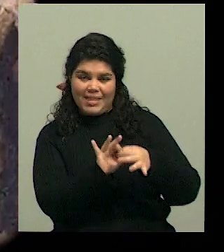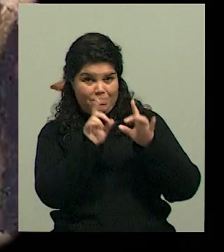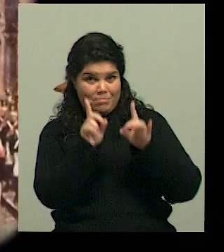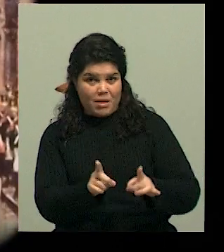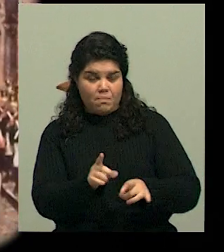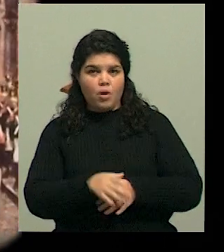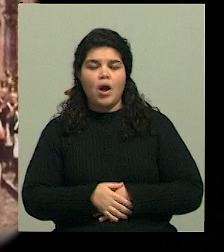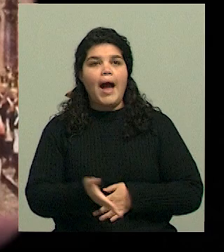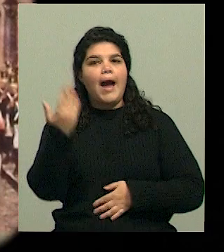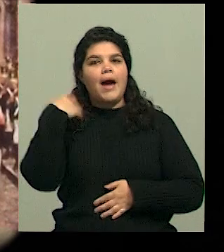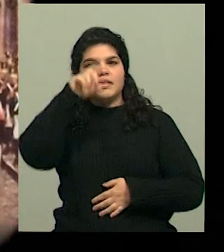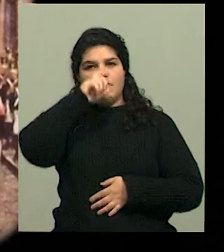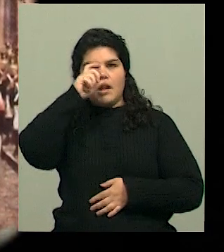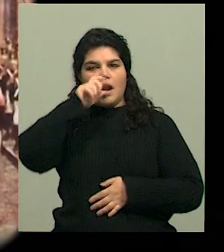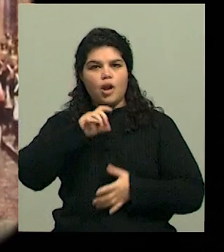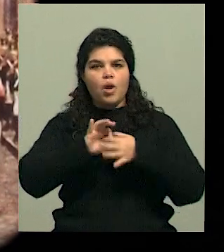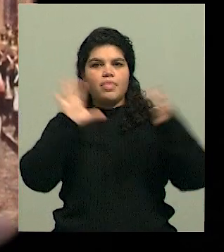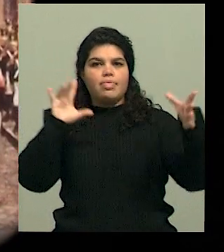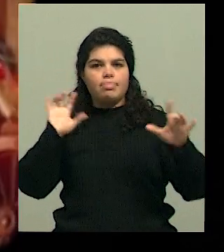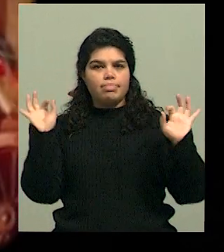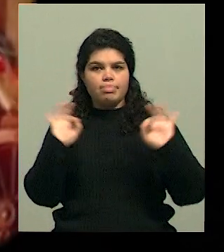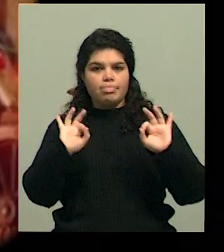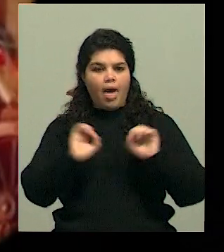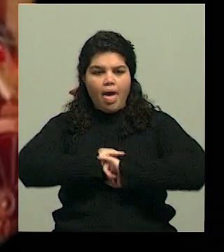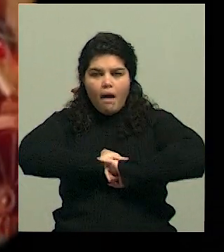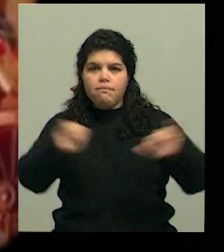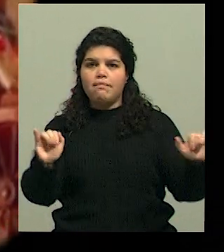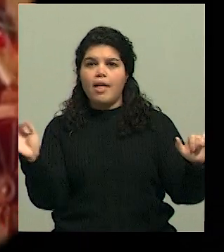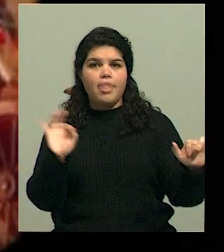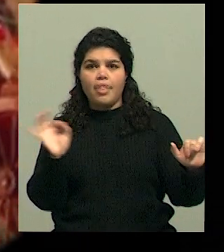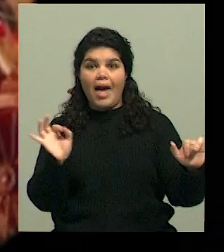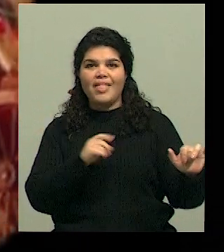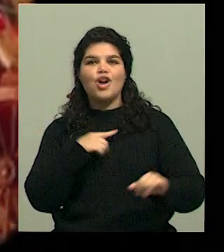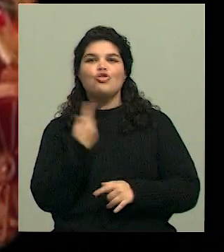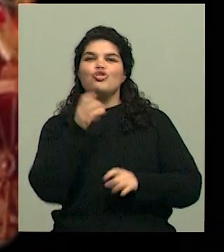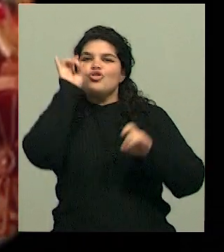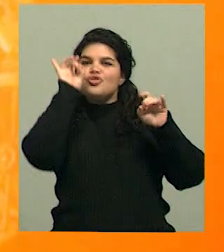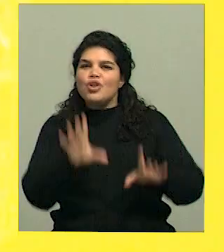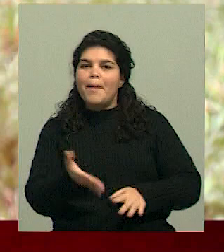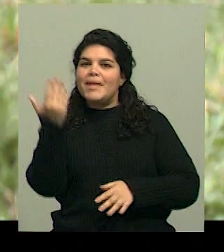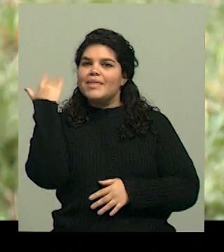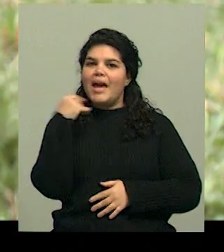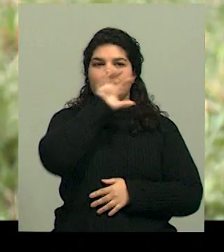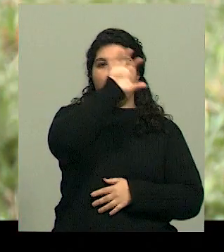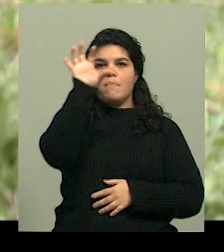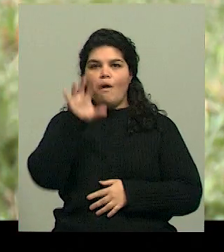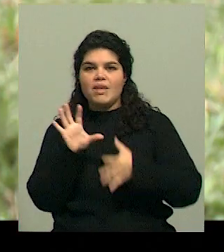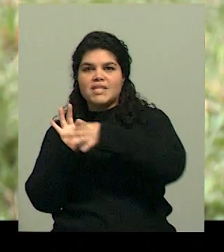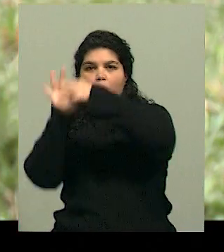había declarado la independencia aún. Entonces, bueno, éramos este conjunto de provincias